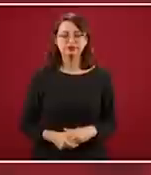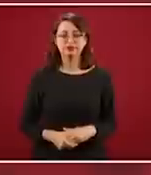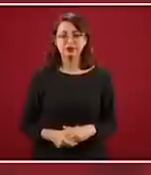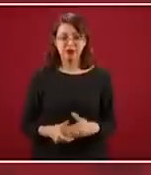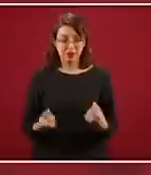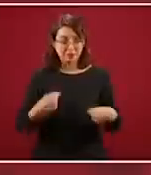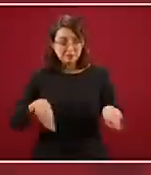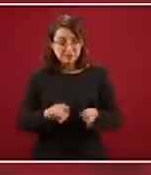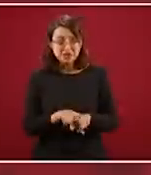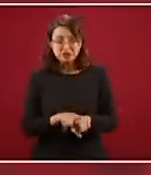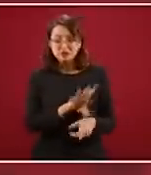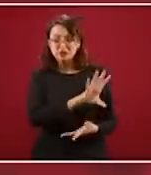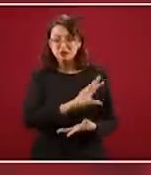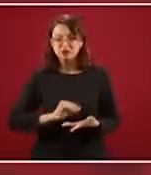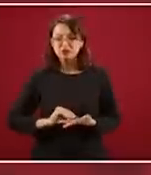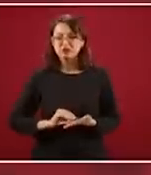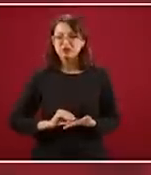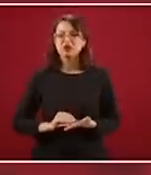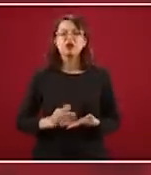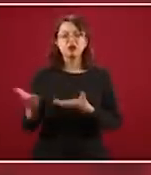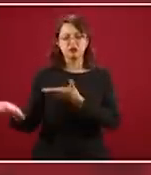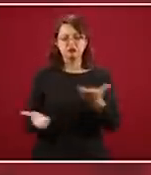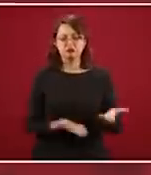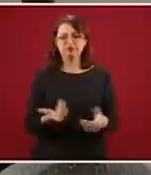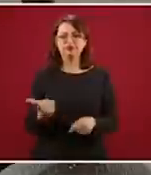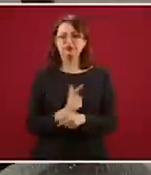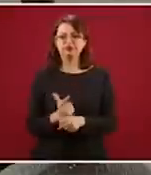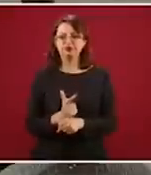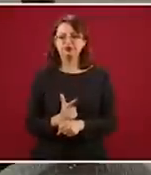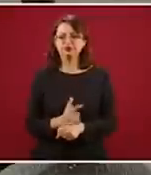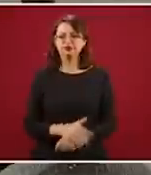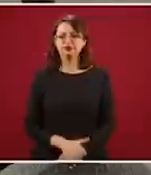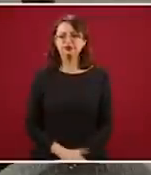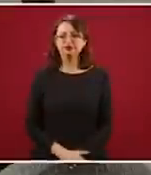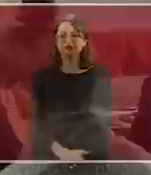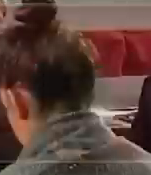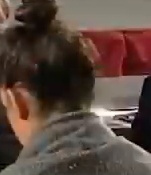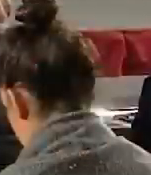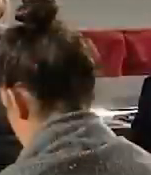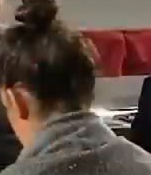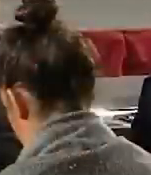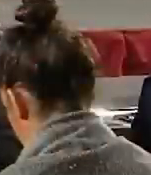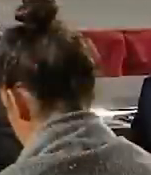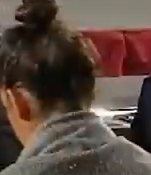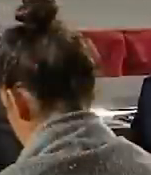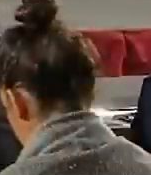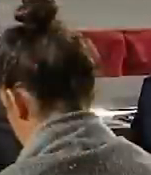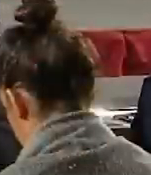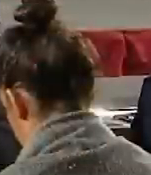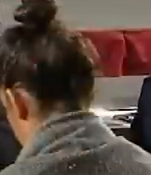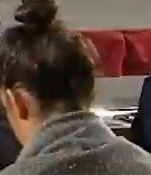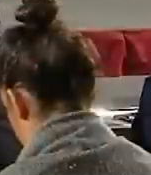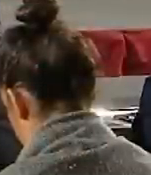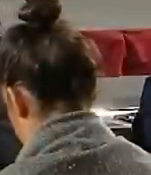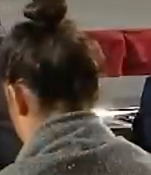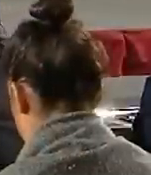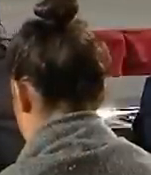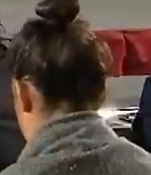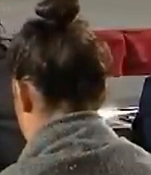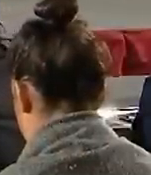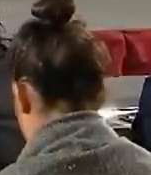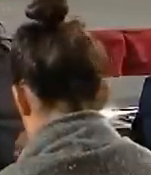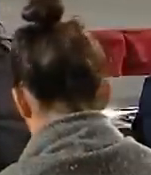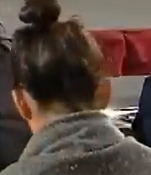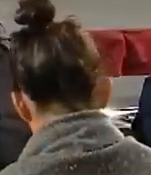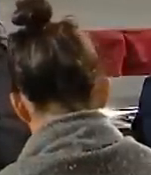hacer lo mismo. Pero a ver, la licenciada. Gracias, presidente. Con su permiso, buenos días a